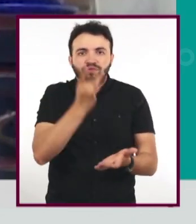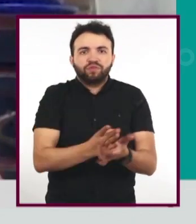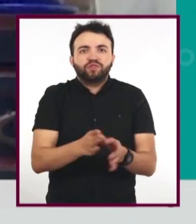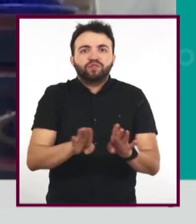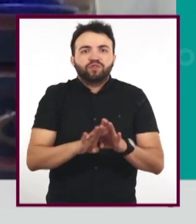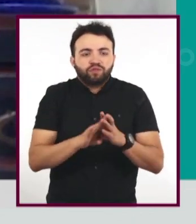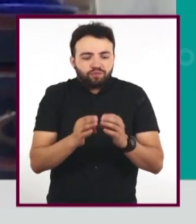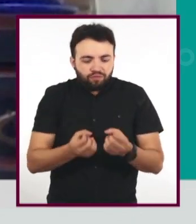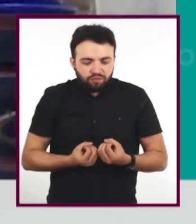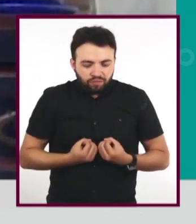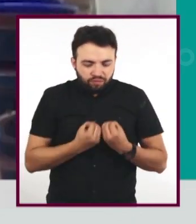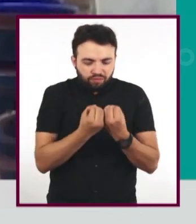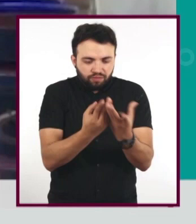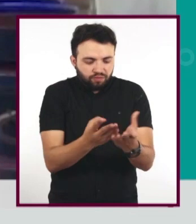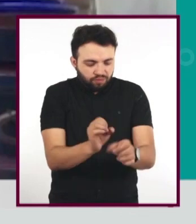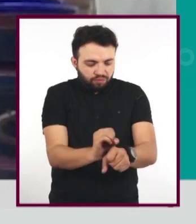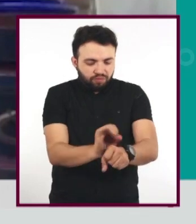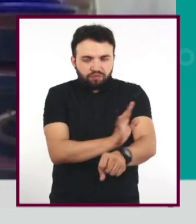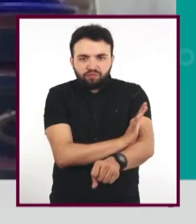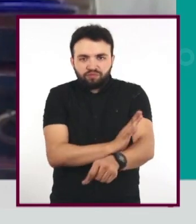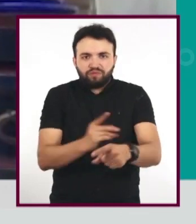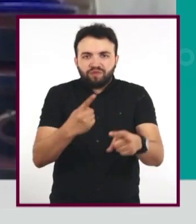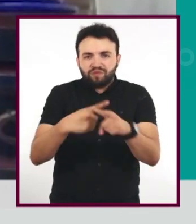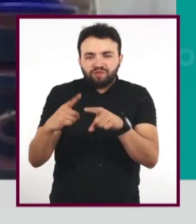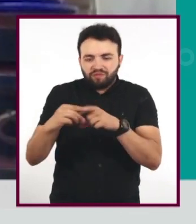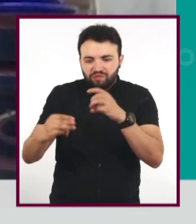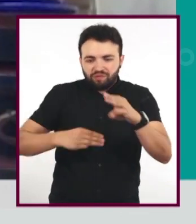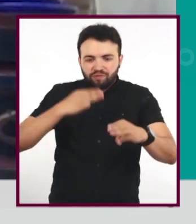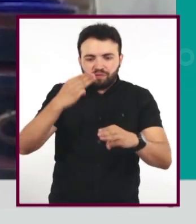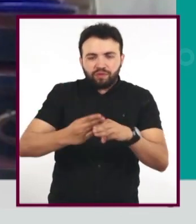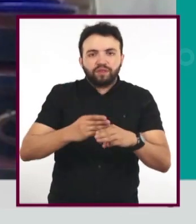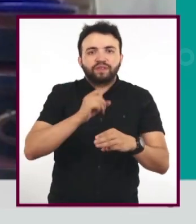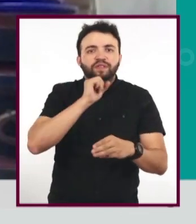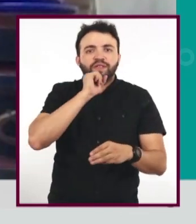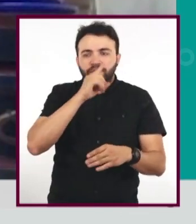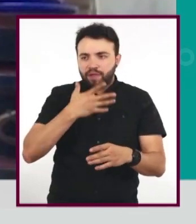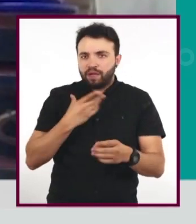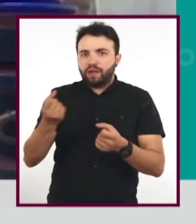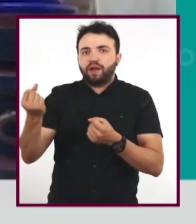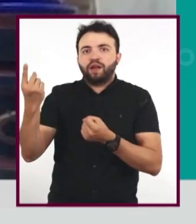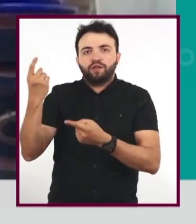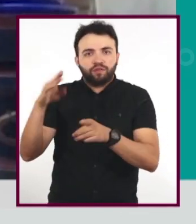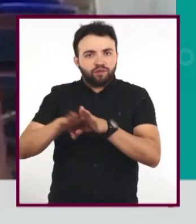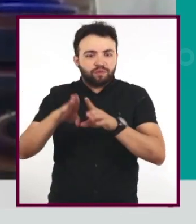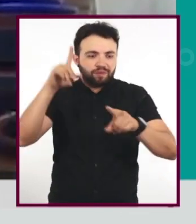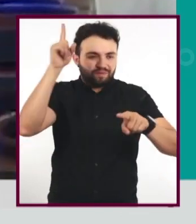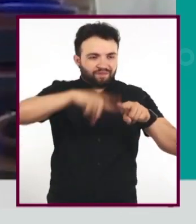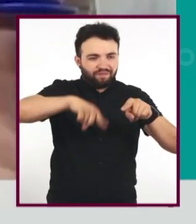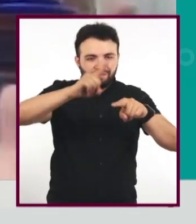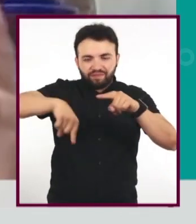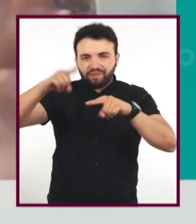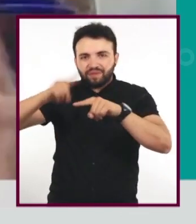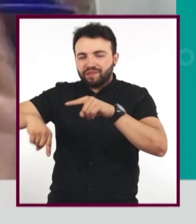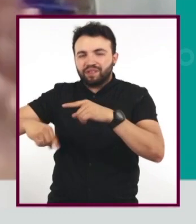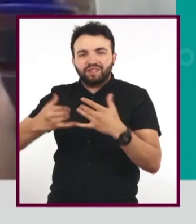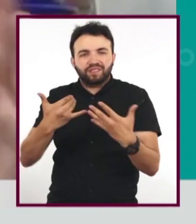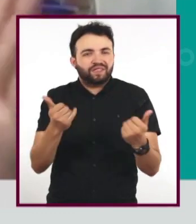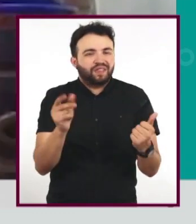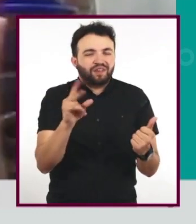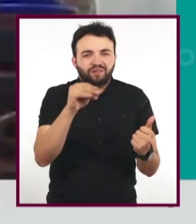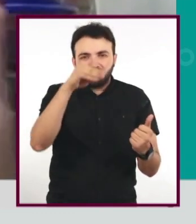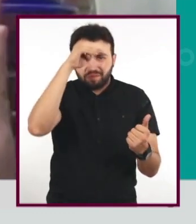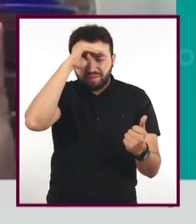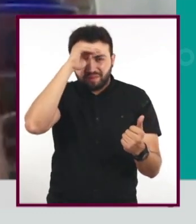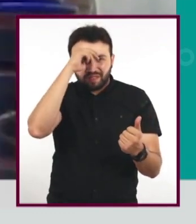de muchas maneras en el mundo. También los deconstructivistas intentan ya no pensar en estos